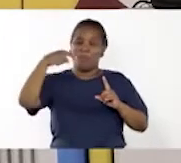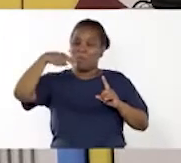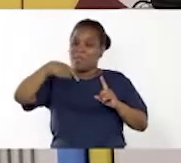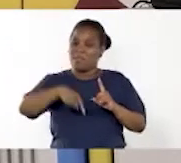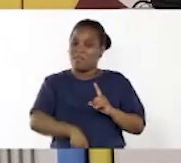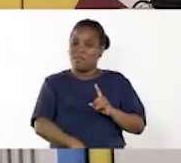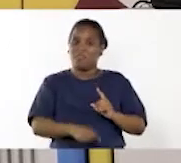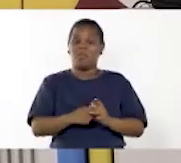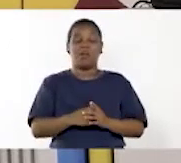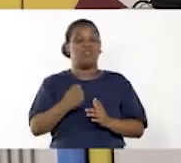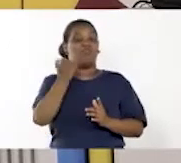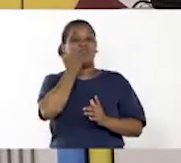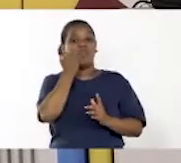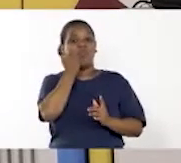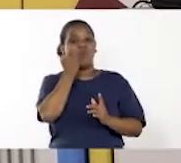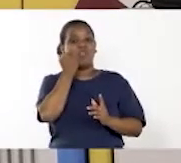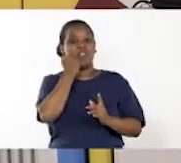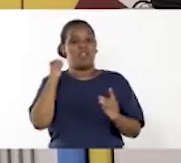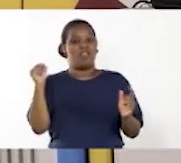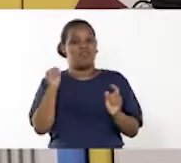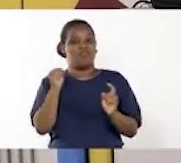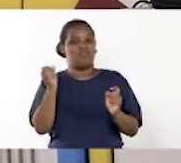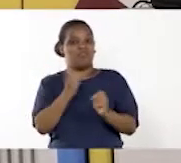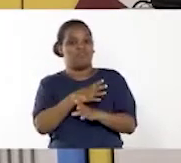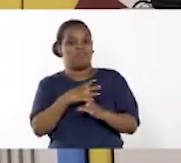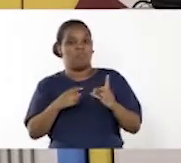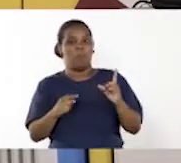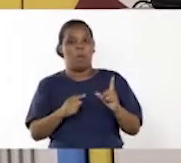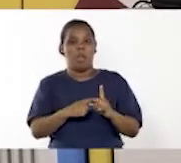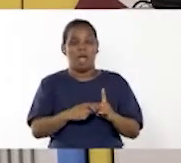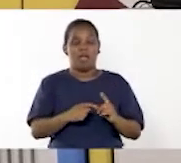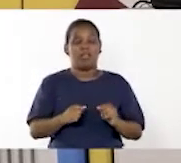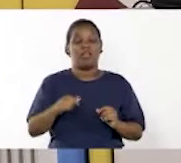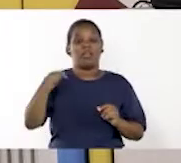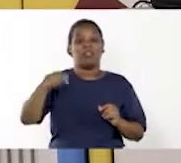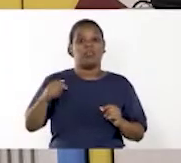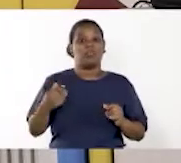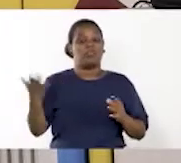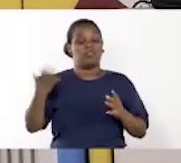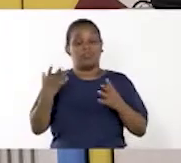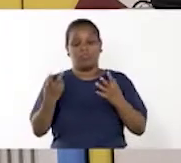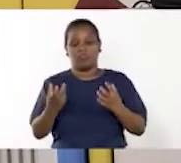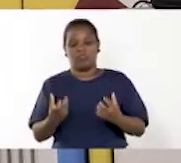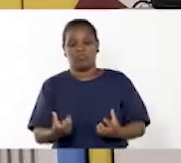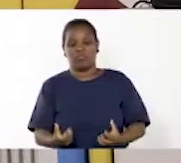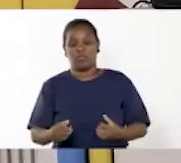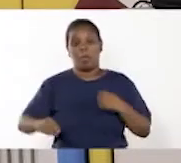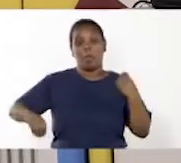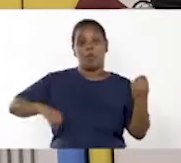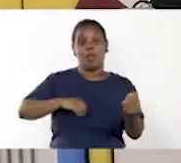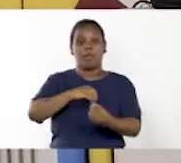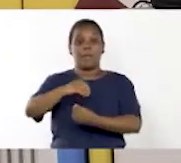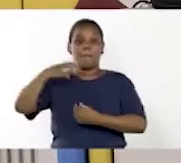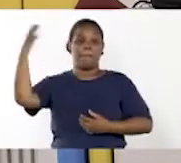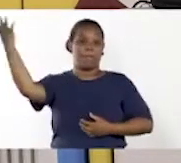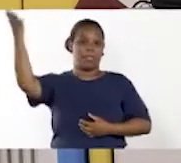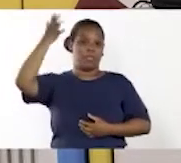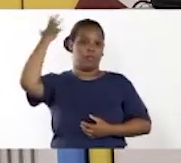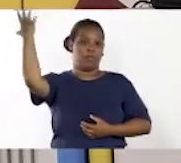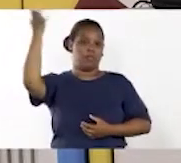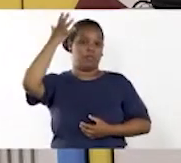presencia de los hielos polares, que aunque en estos momentos se derriten un tanto por el cambio climático,